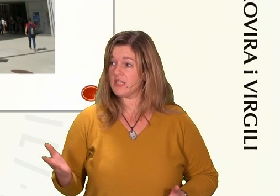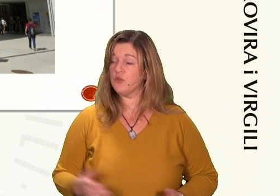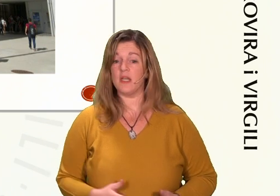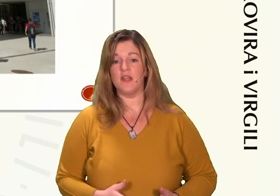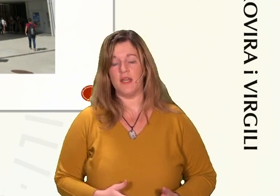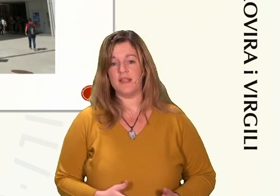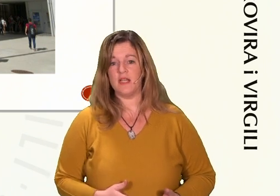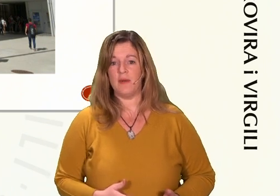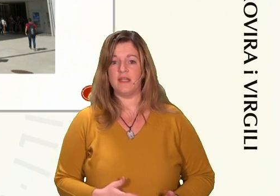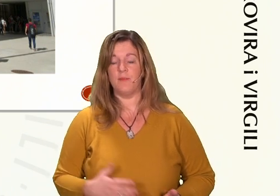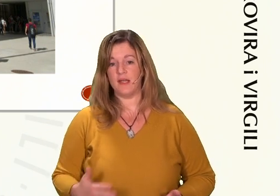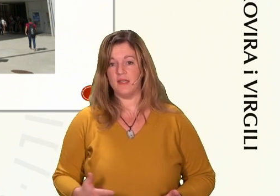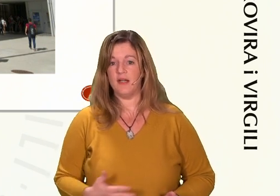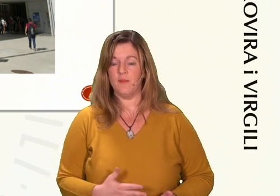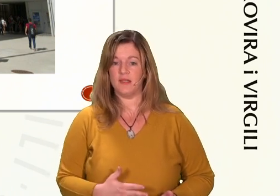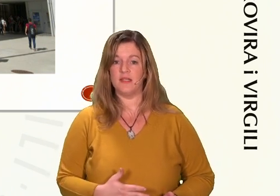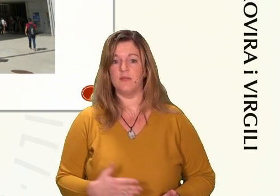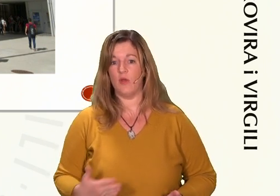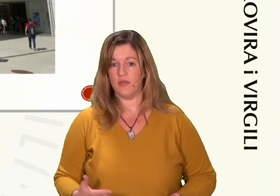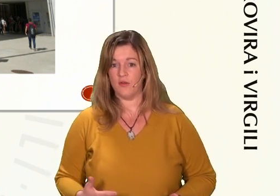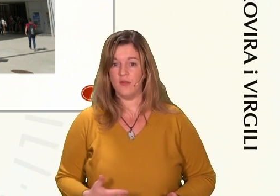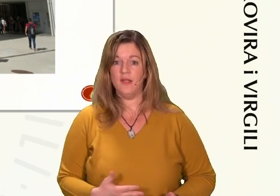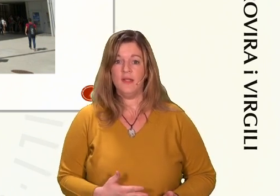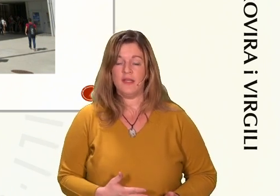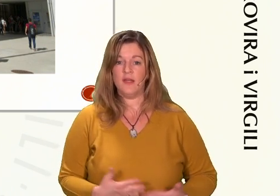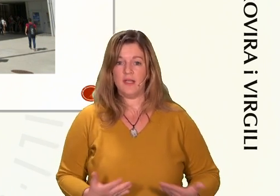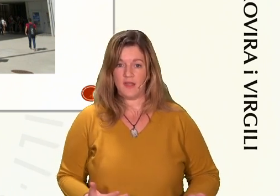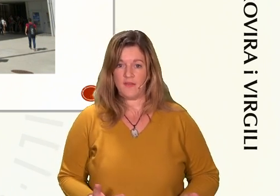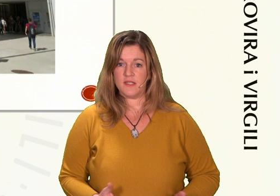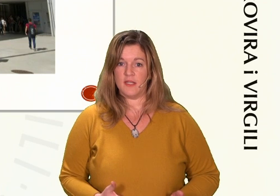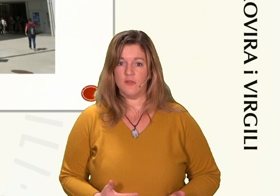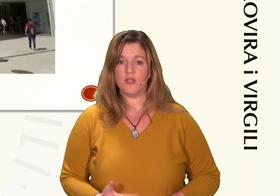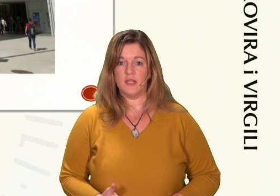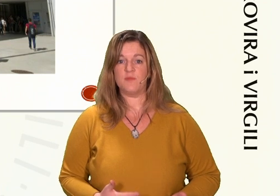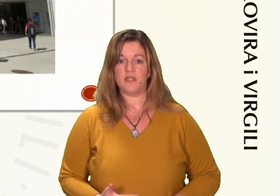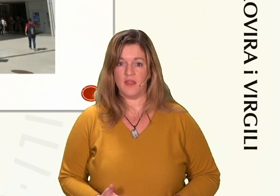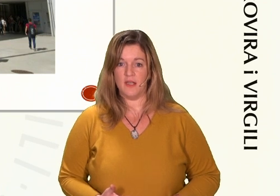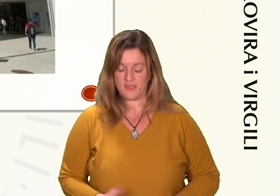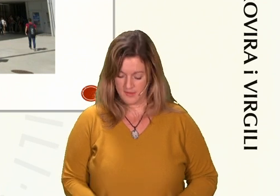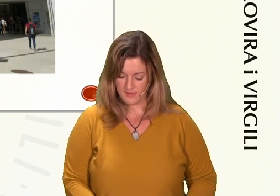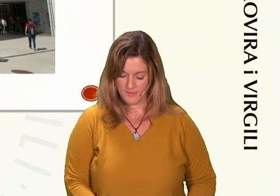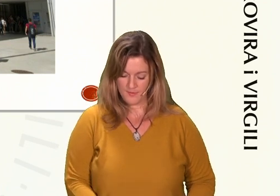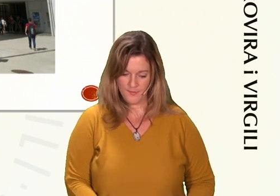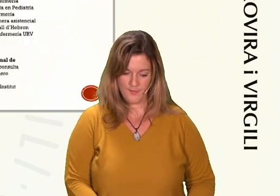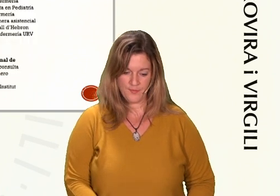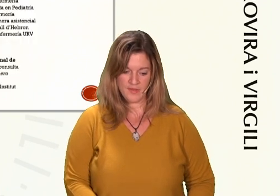que es donde realizaréis la parte práctica, la parte de simulación y de habilidades en los talleres presenciales.